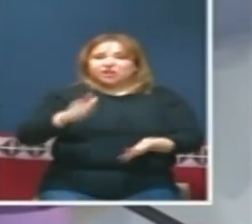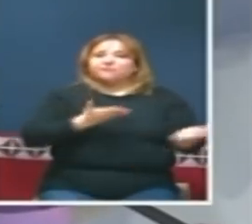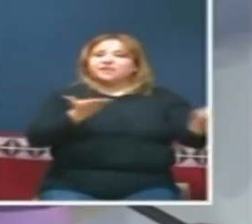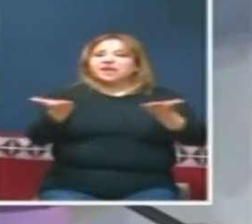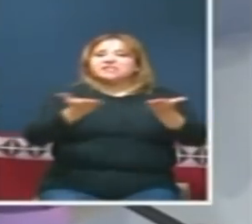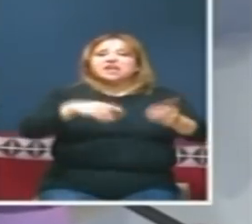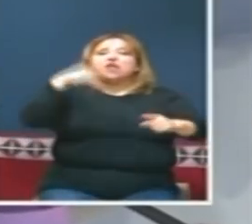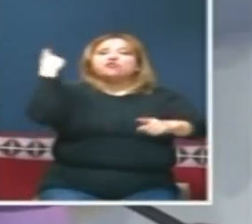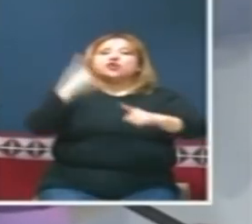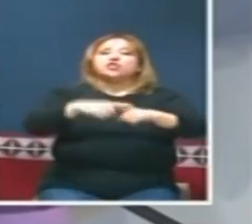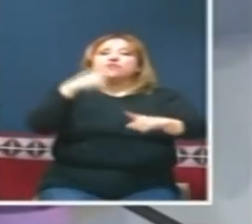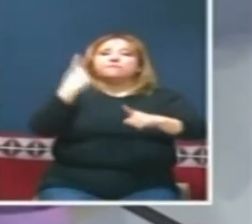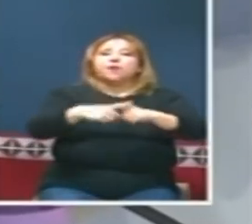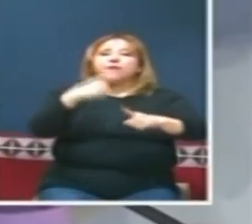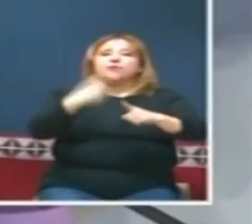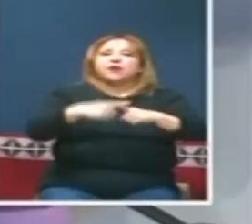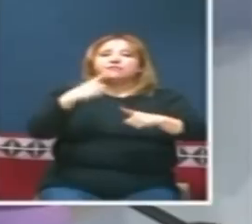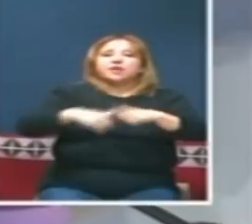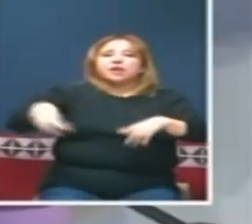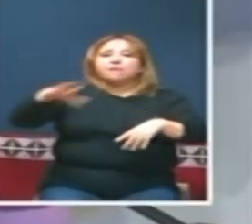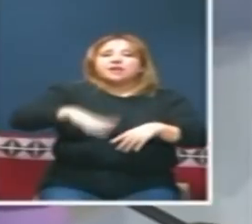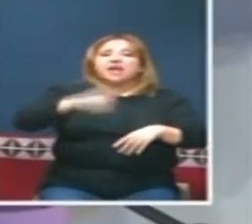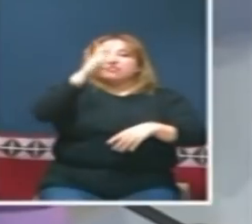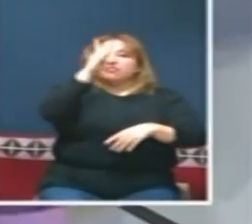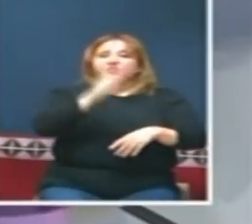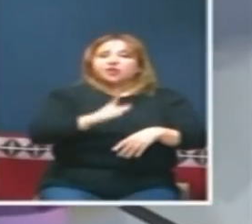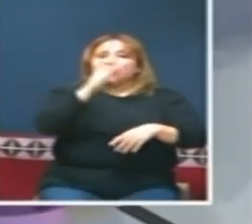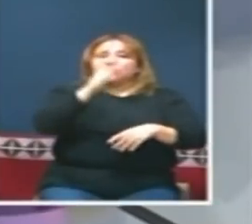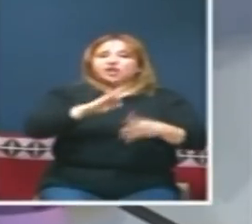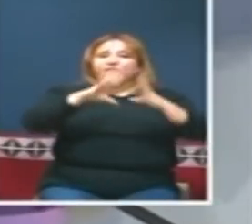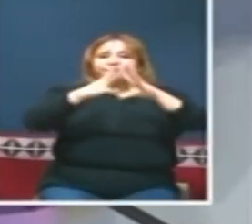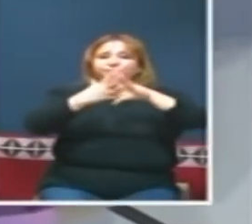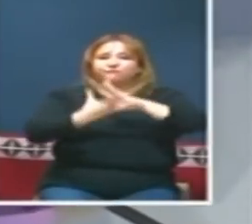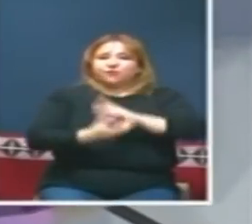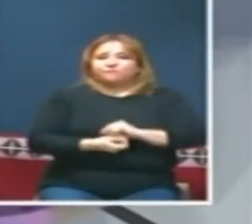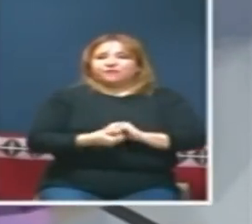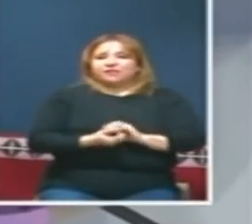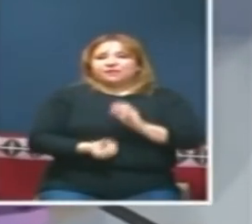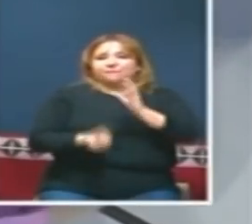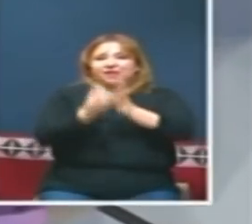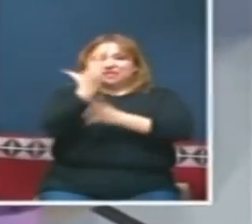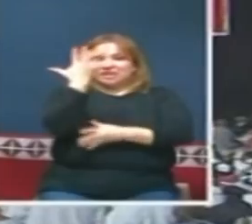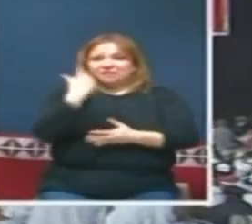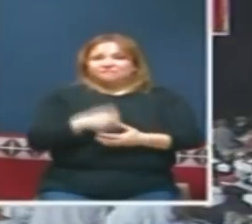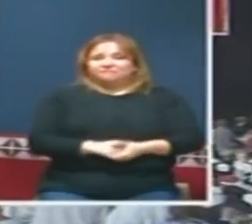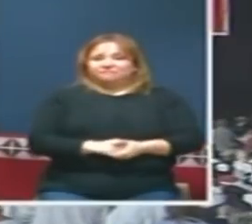esta fiesta del pueblo de Dios salga de la mejor manera en esta mañana.